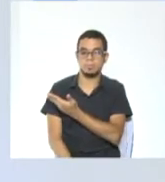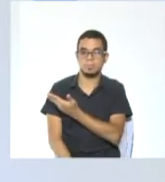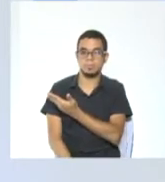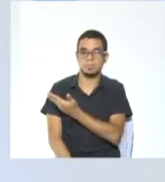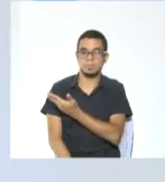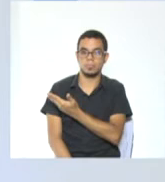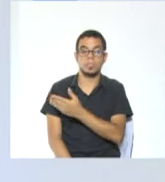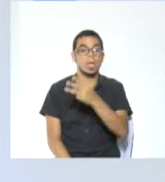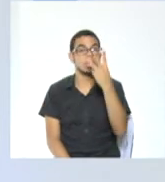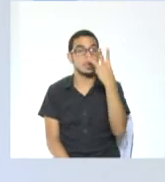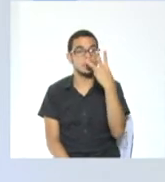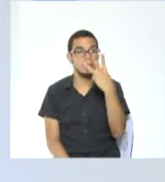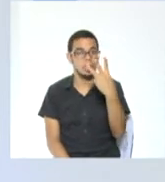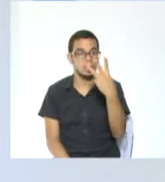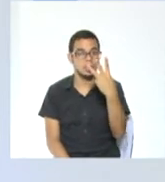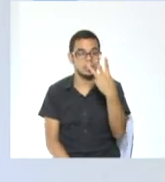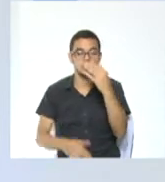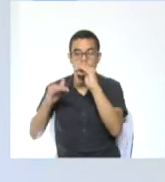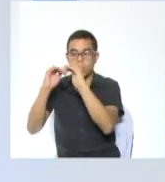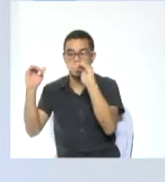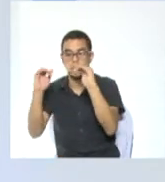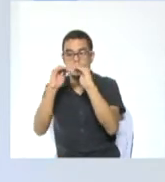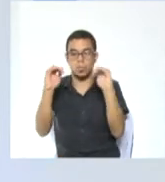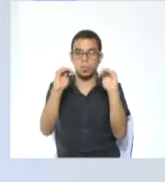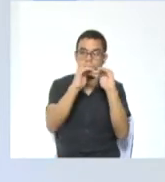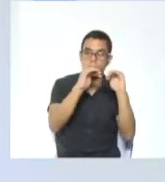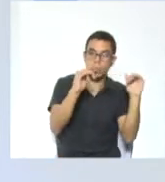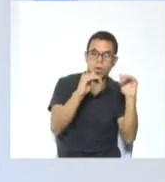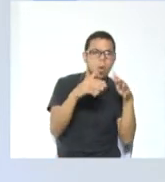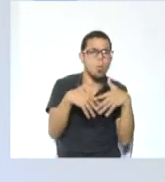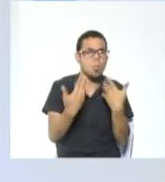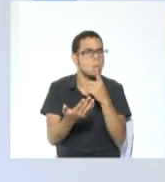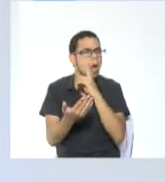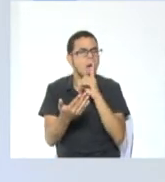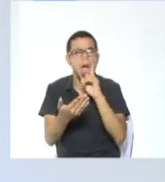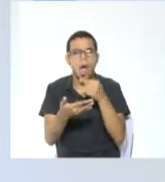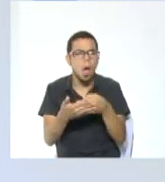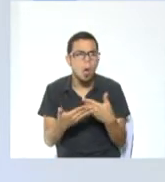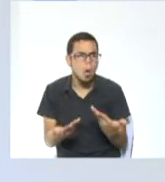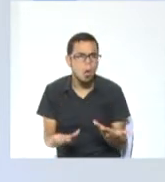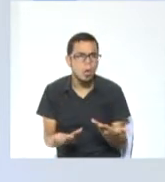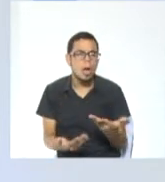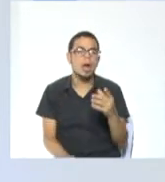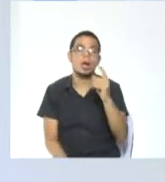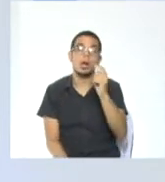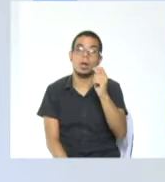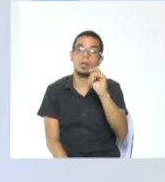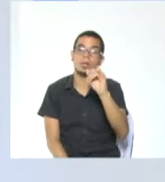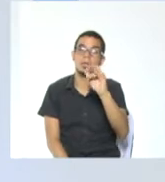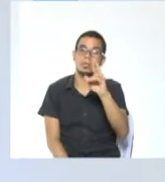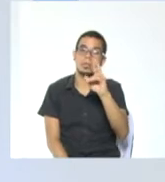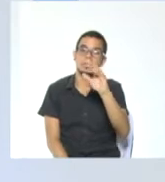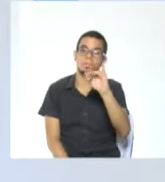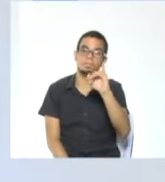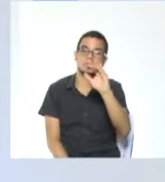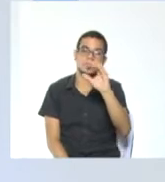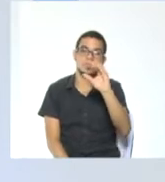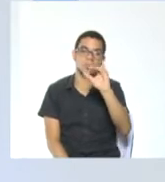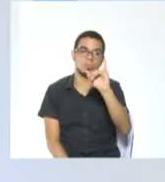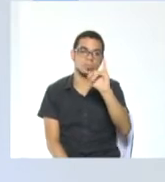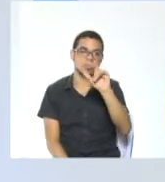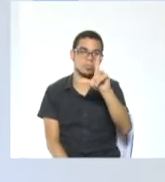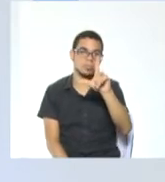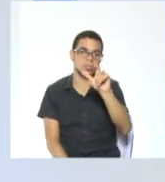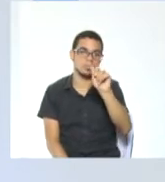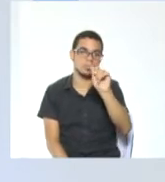una palabra que tiene tres sílabas, por lo tanto, es una palabra trisílaba. Las palabras trisílabas son aquellas que tienen